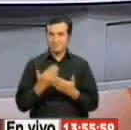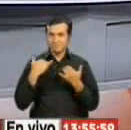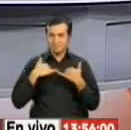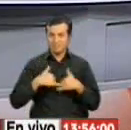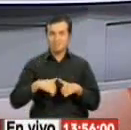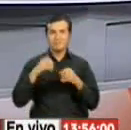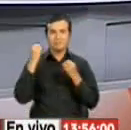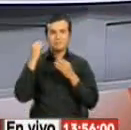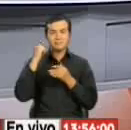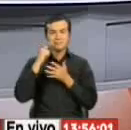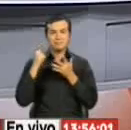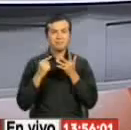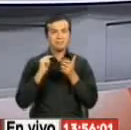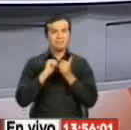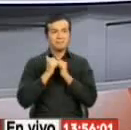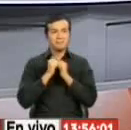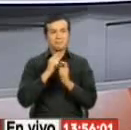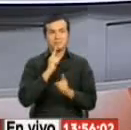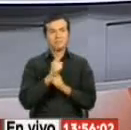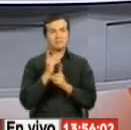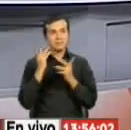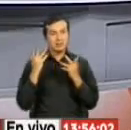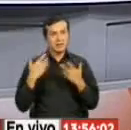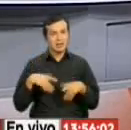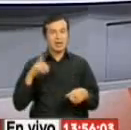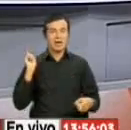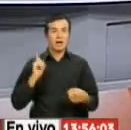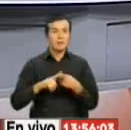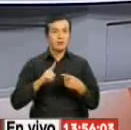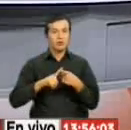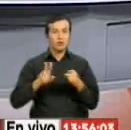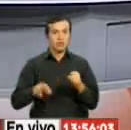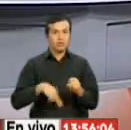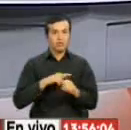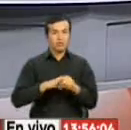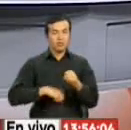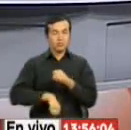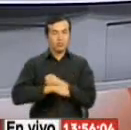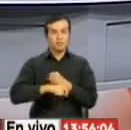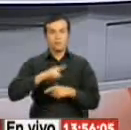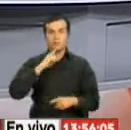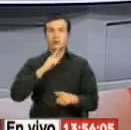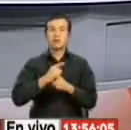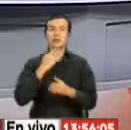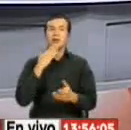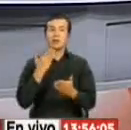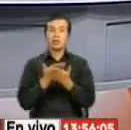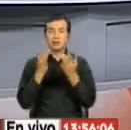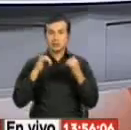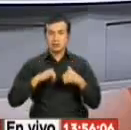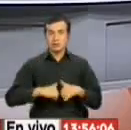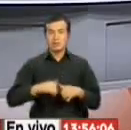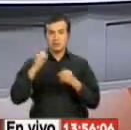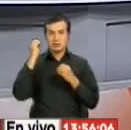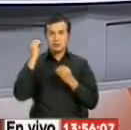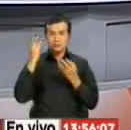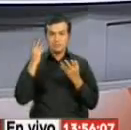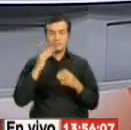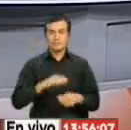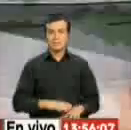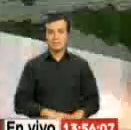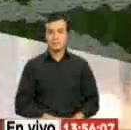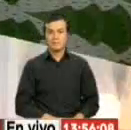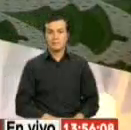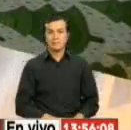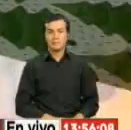con todo lo que sucede en el deporte ya finalizando el campeonato nacional de fútbol así es gracias crisis y nosotros continuamos con más información